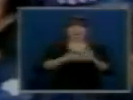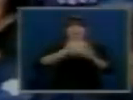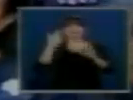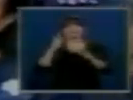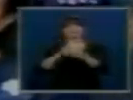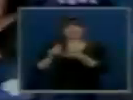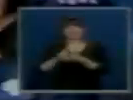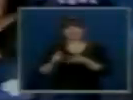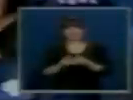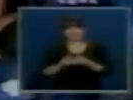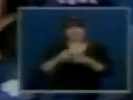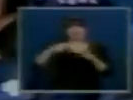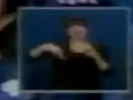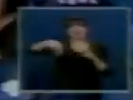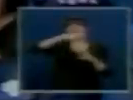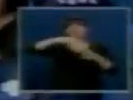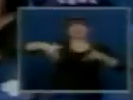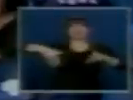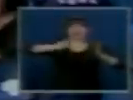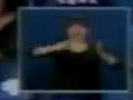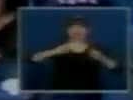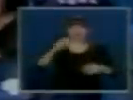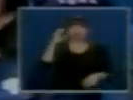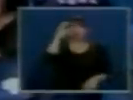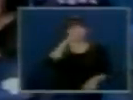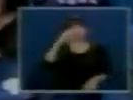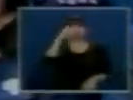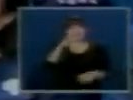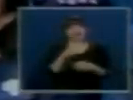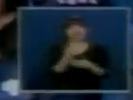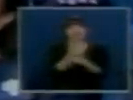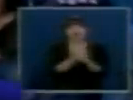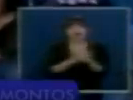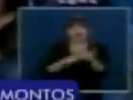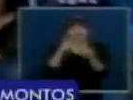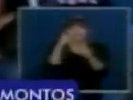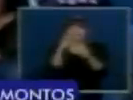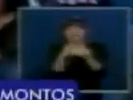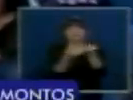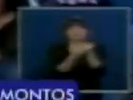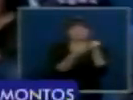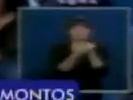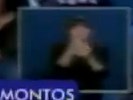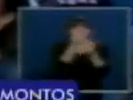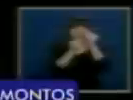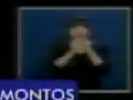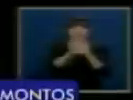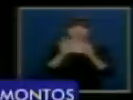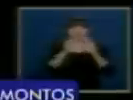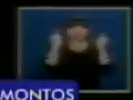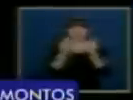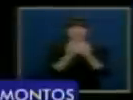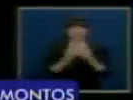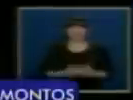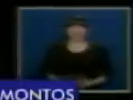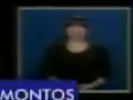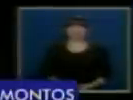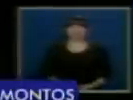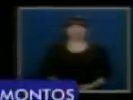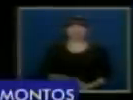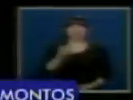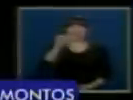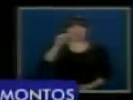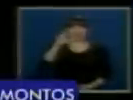escolar, deambulando por las calles, buscando algo con qué aportar para el sostén de sus familias. En el